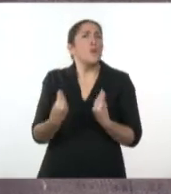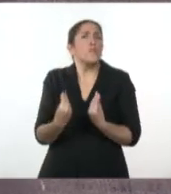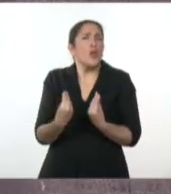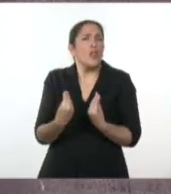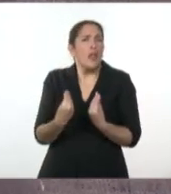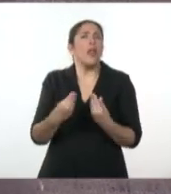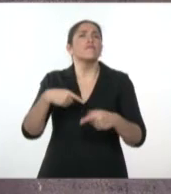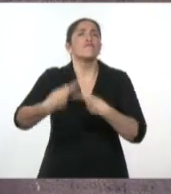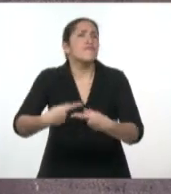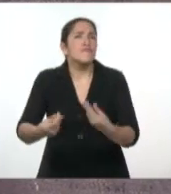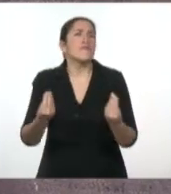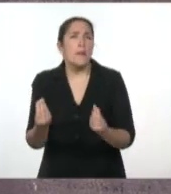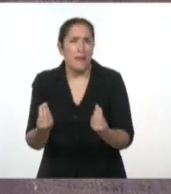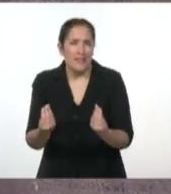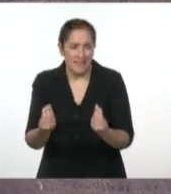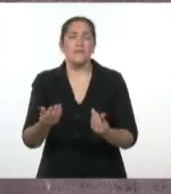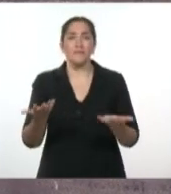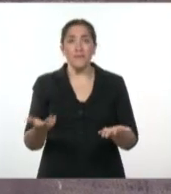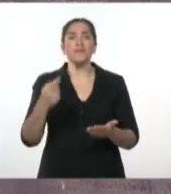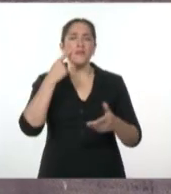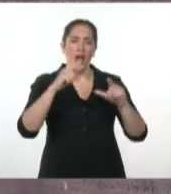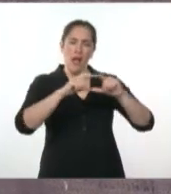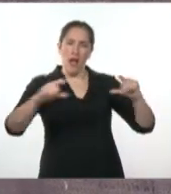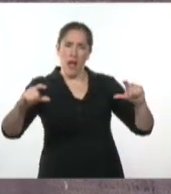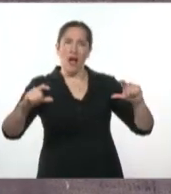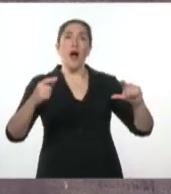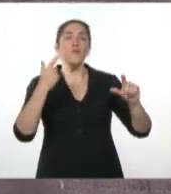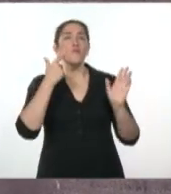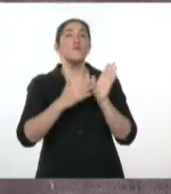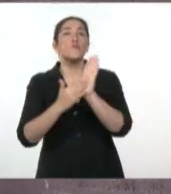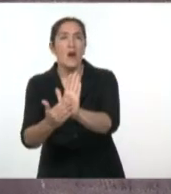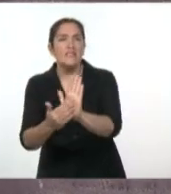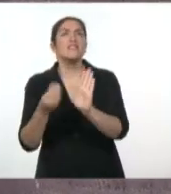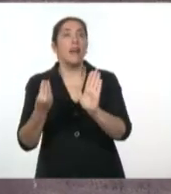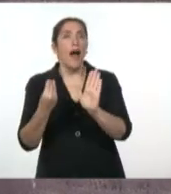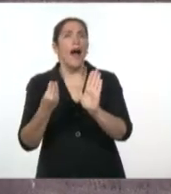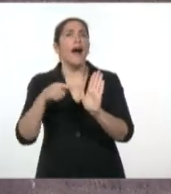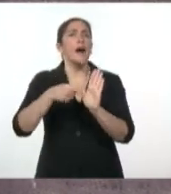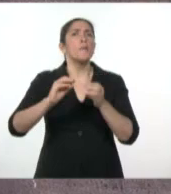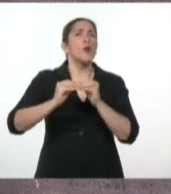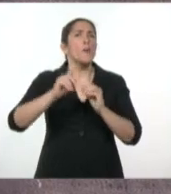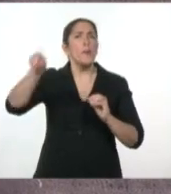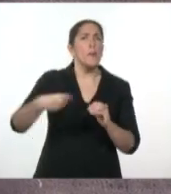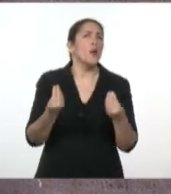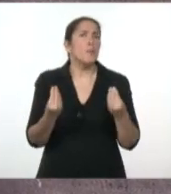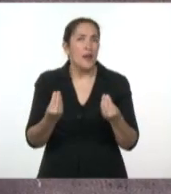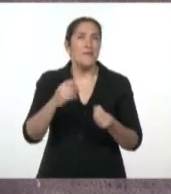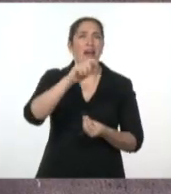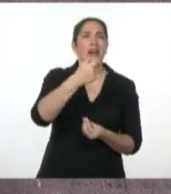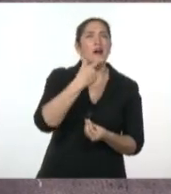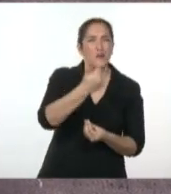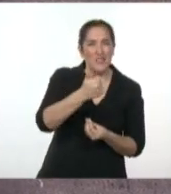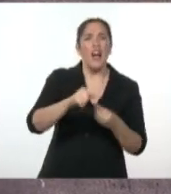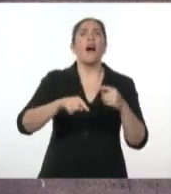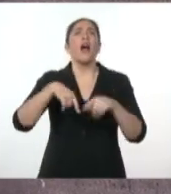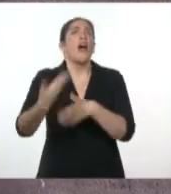fragmento del texto, en un párrafo, en algunas oraciones, lo que se está mostrando es la causa del problema y las consecuencias, es decir,